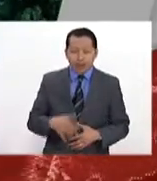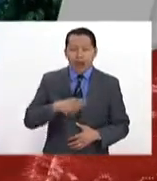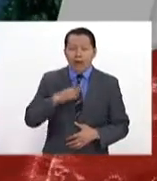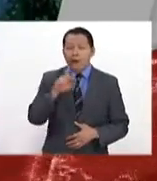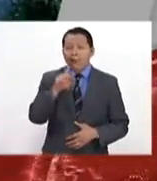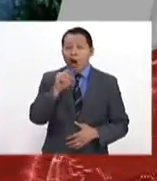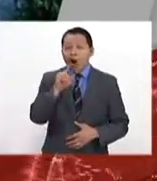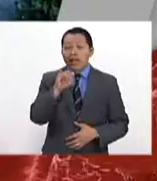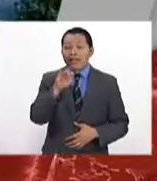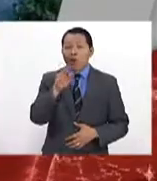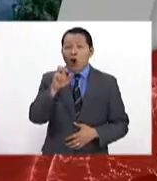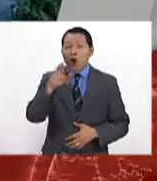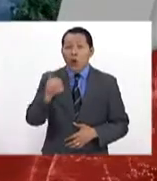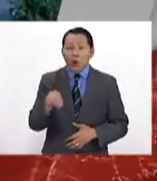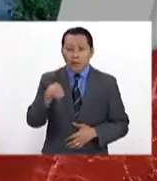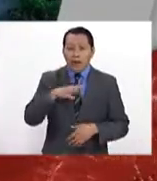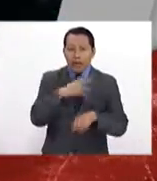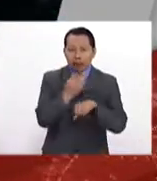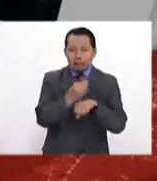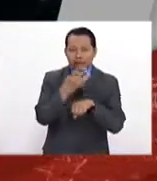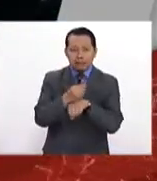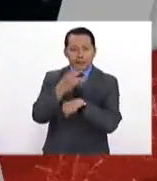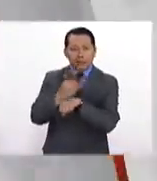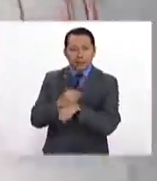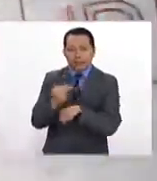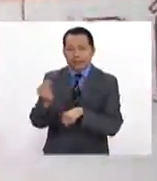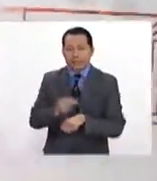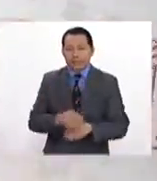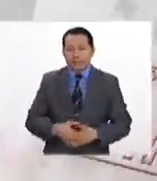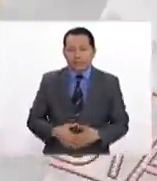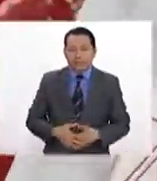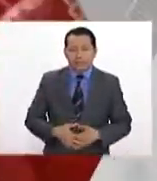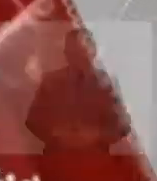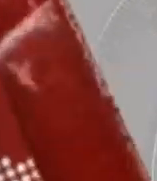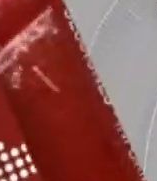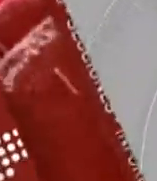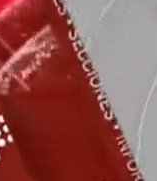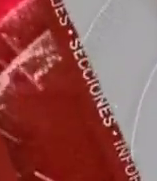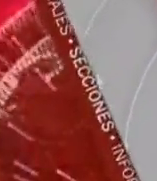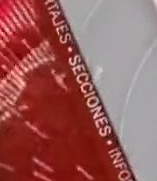Poliforum Cultural Siqueiros en restauración total.